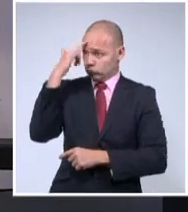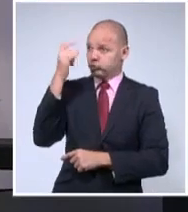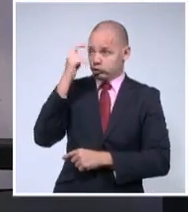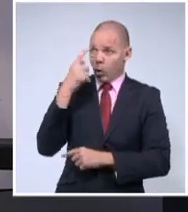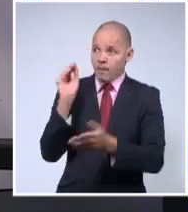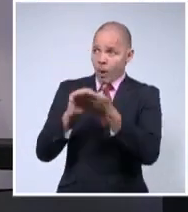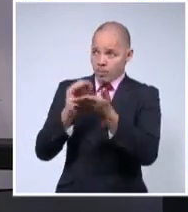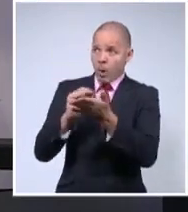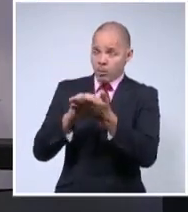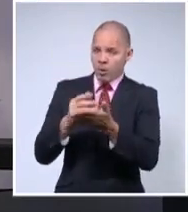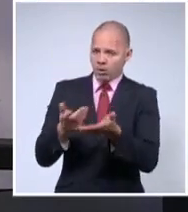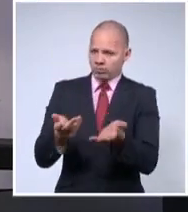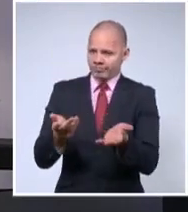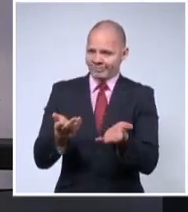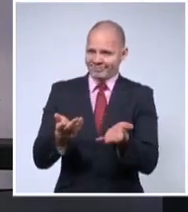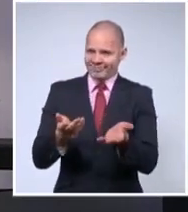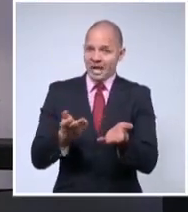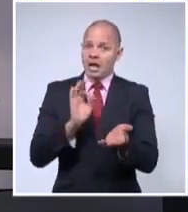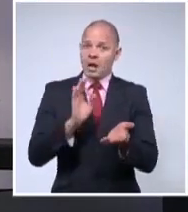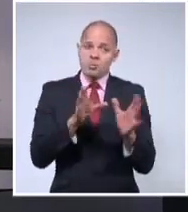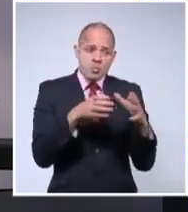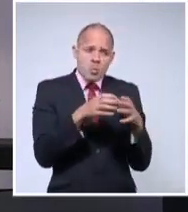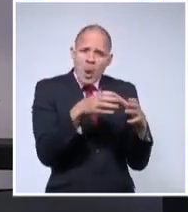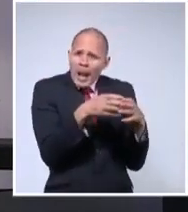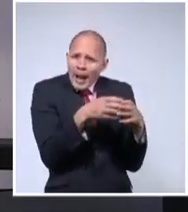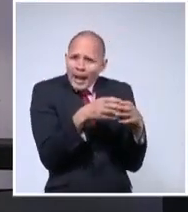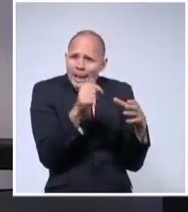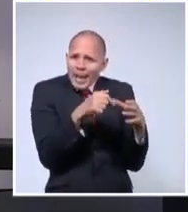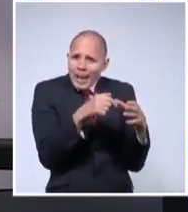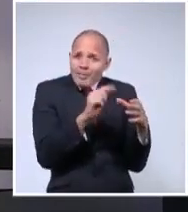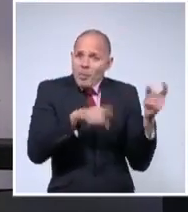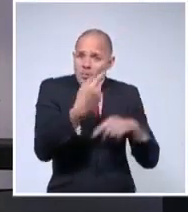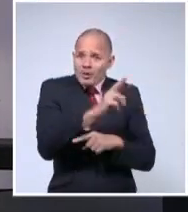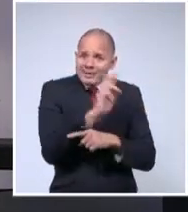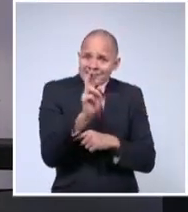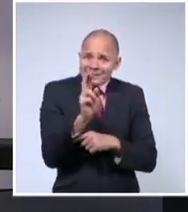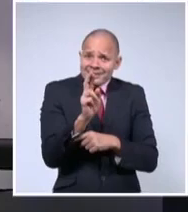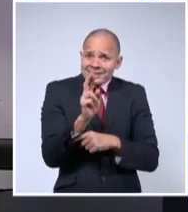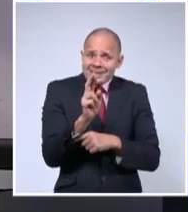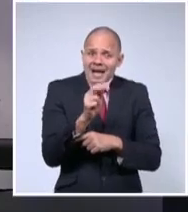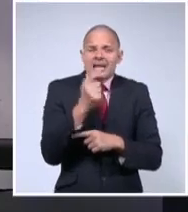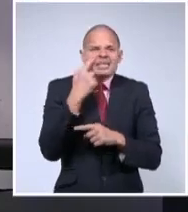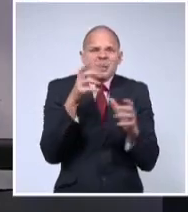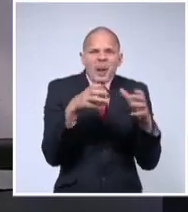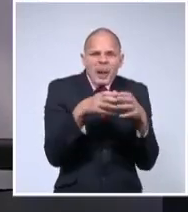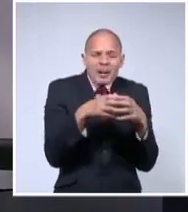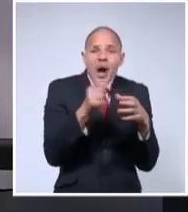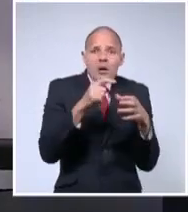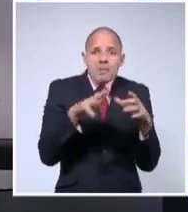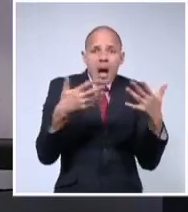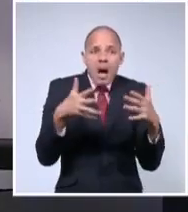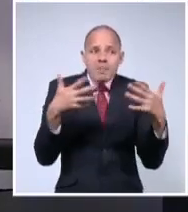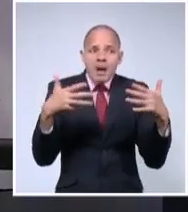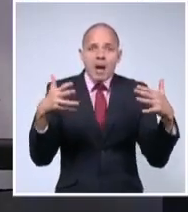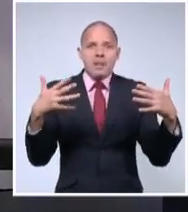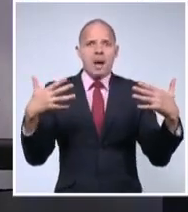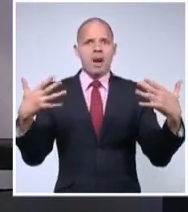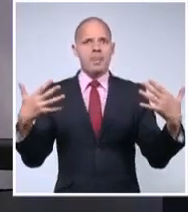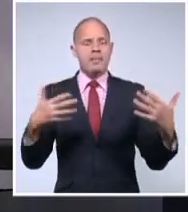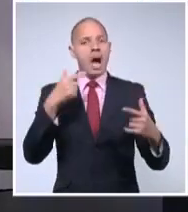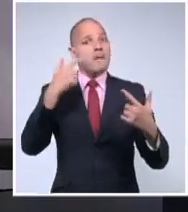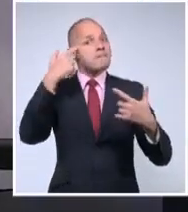Isidro. Y si logran eso, acuden entonces a gobiernos o a instituciones internacionales para que también se interesen,